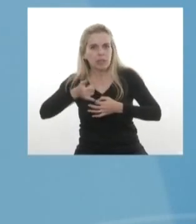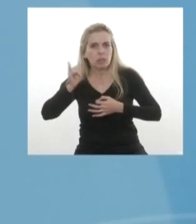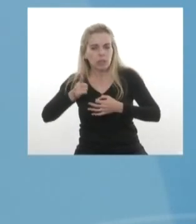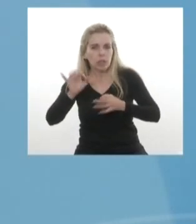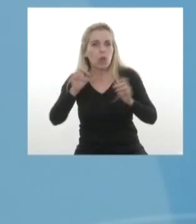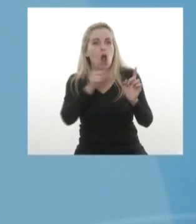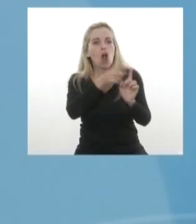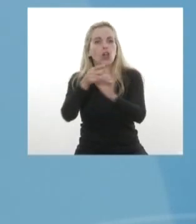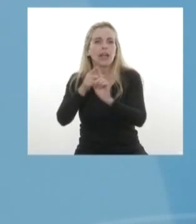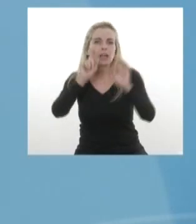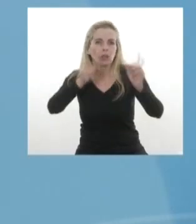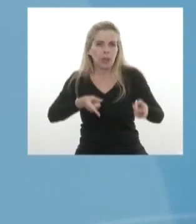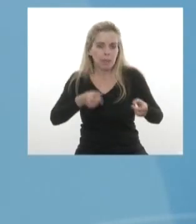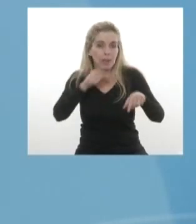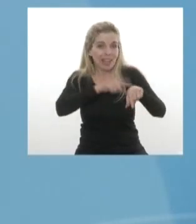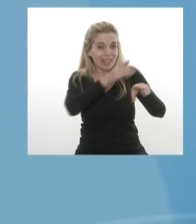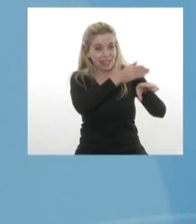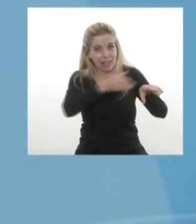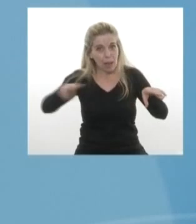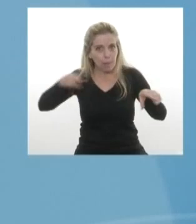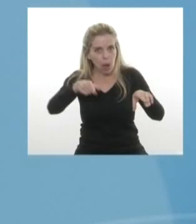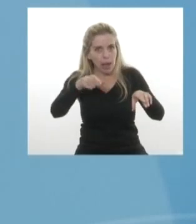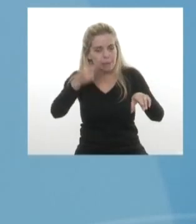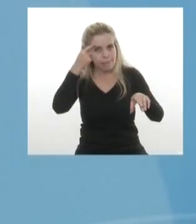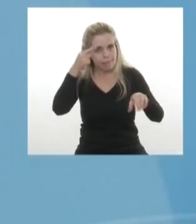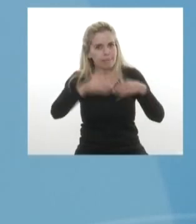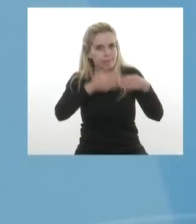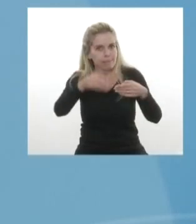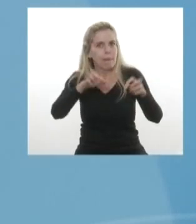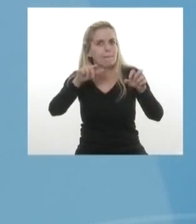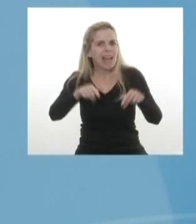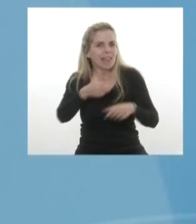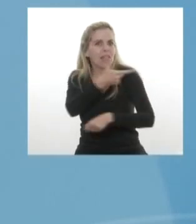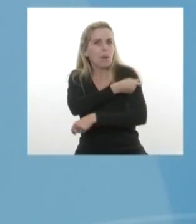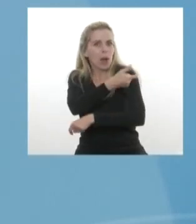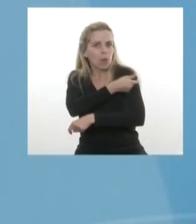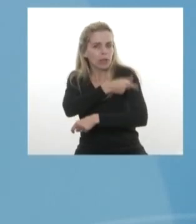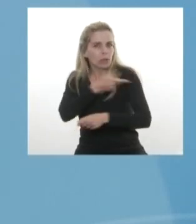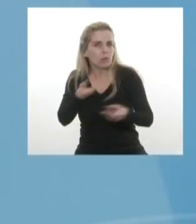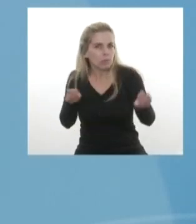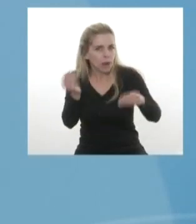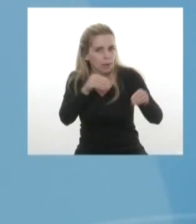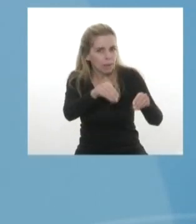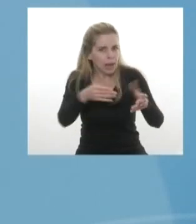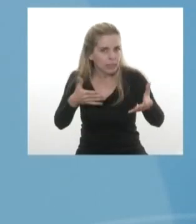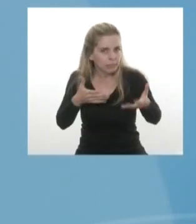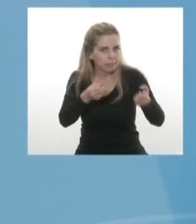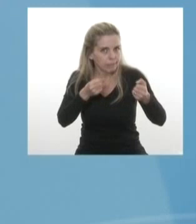tiempo vamos a fortalecer el proceso de vacunación que estamos llevando a cabo. En los próximos